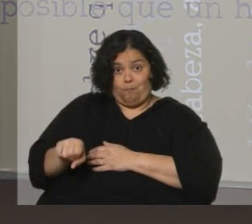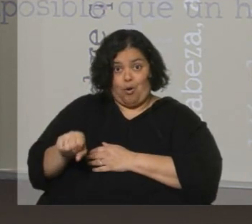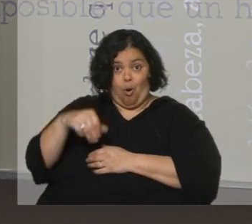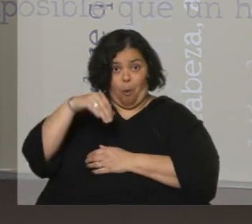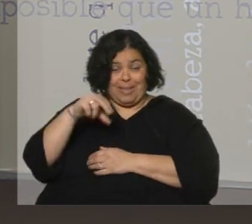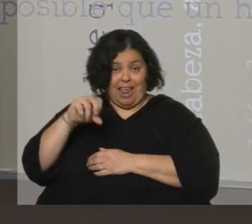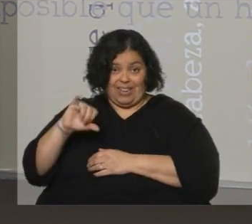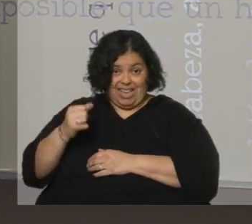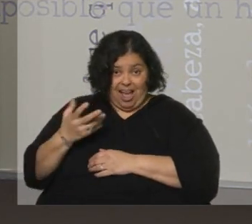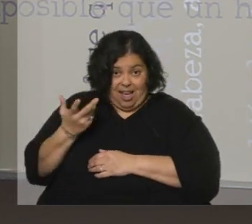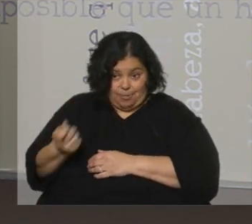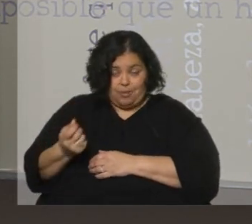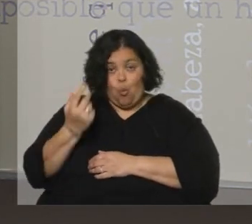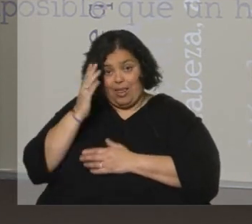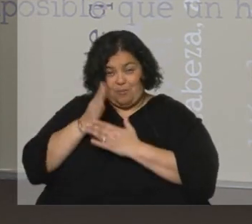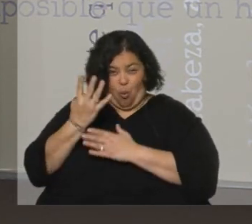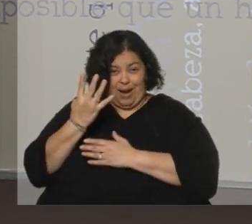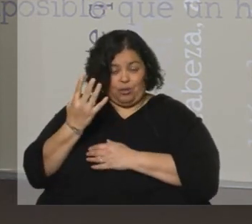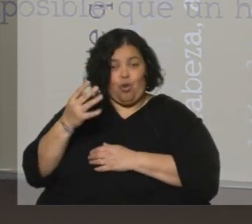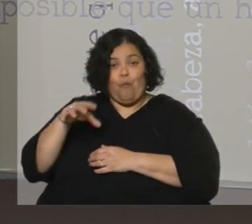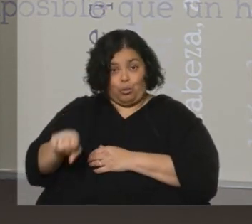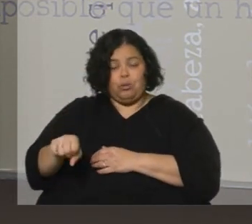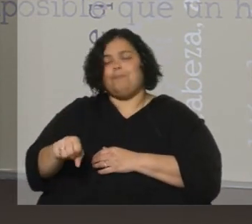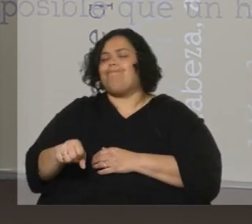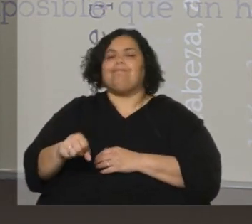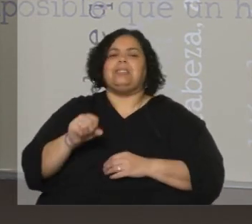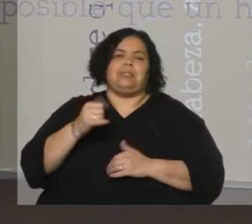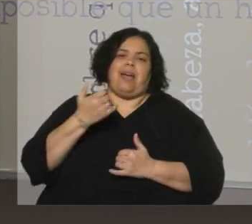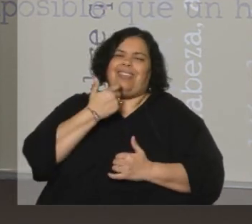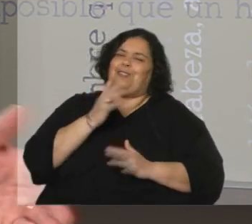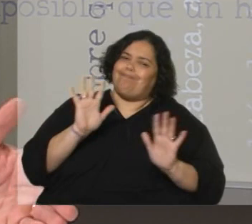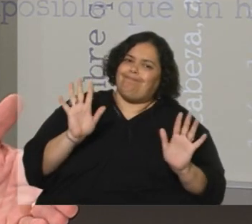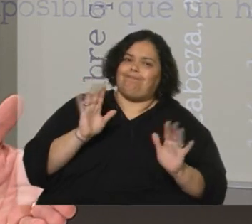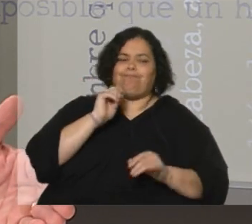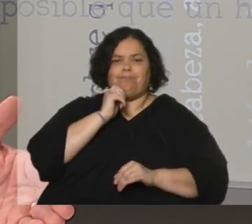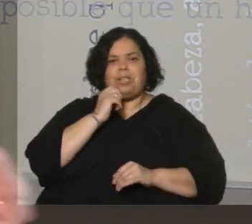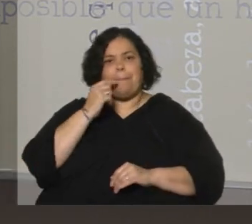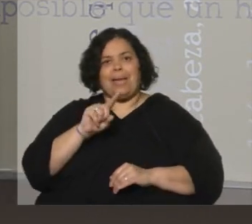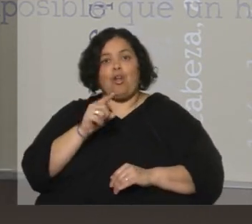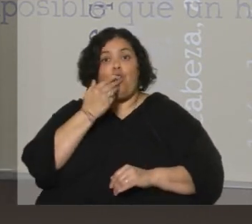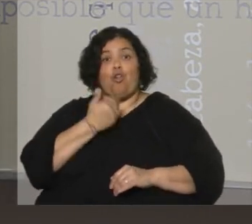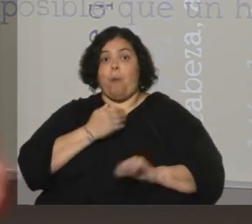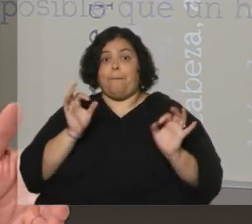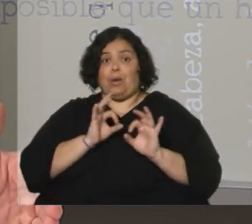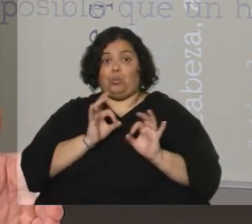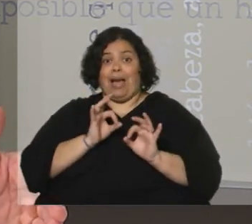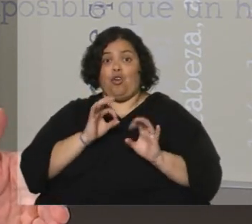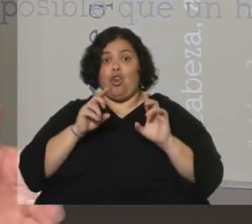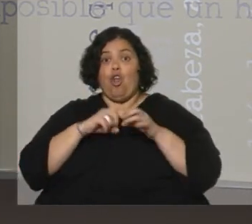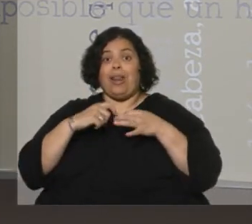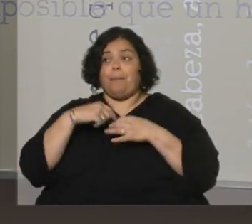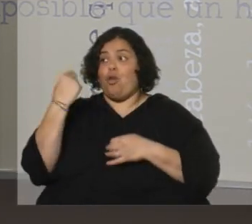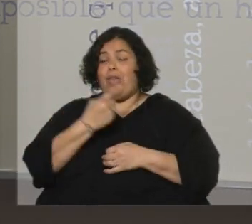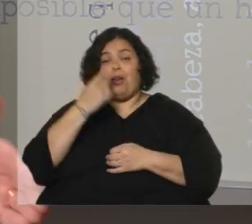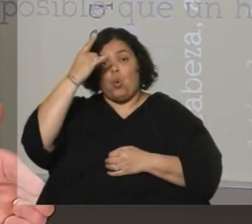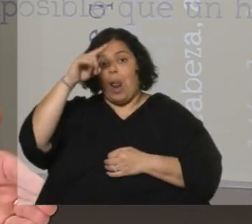pedimos audiencia con la con la este con la comisión de la competencia no fuimos consultados las remes Rurales no fueron consultadas en